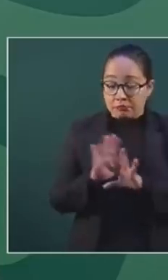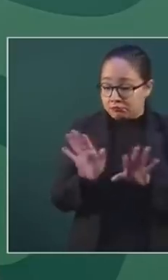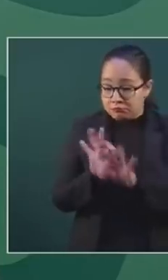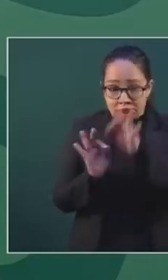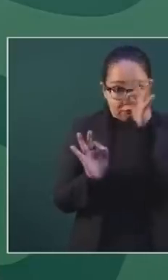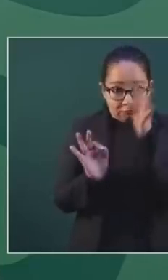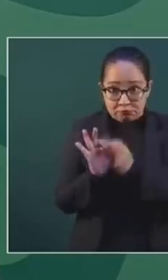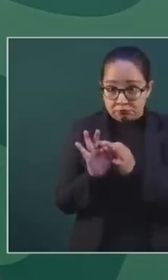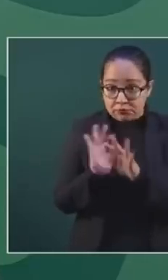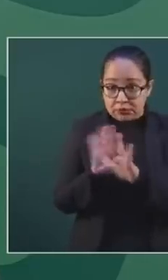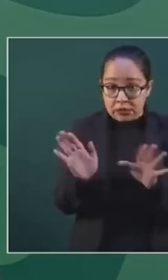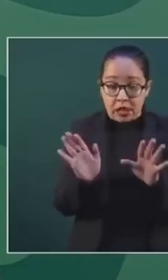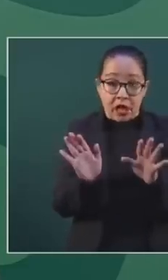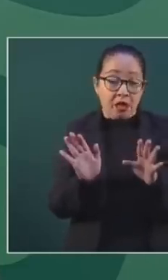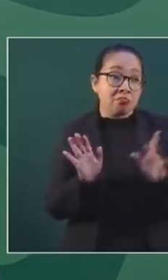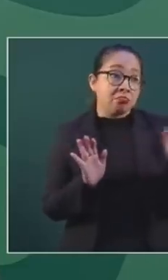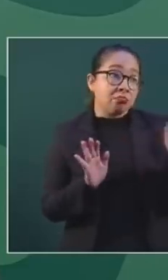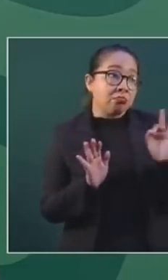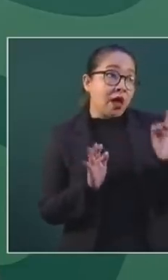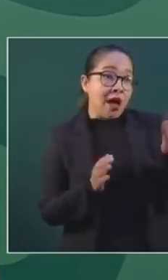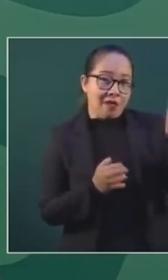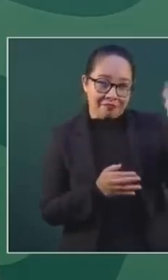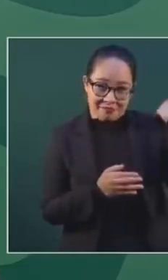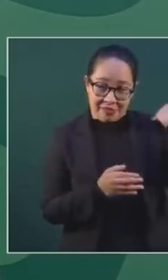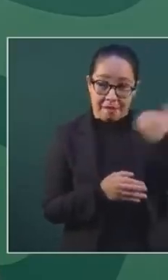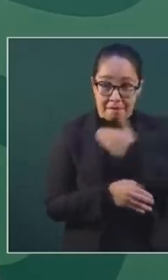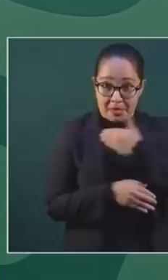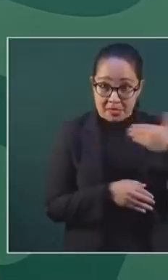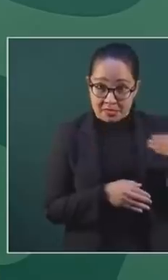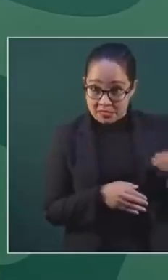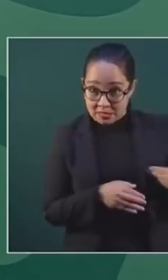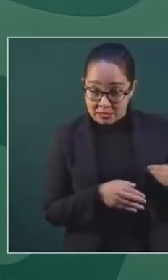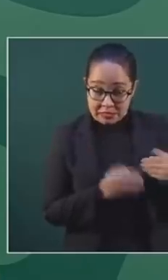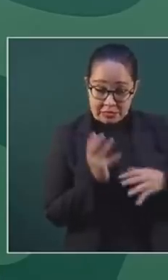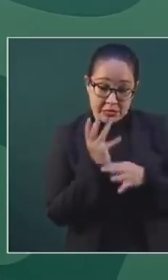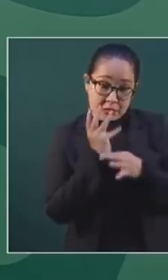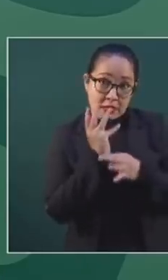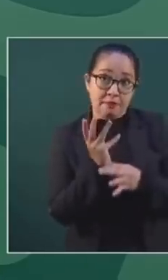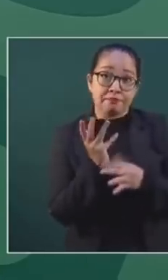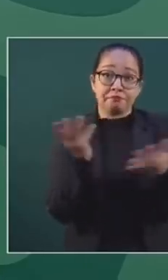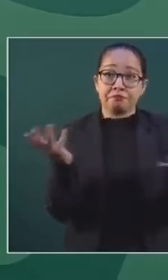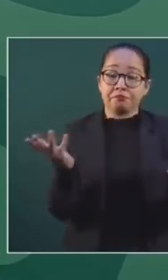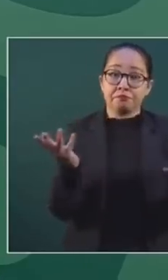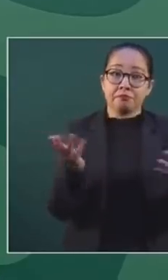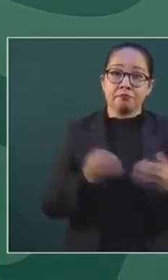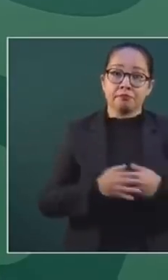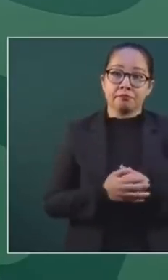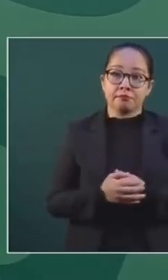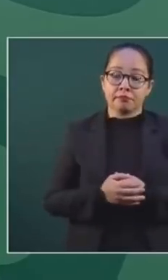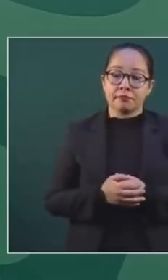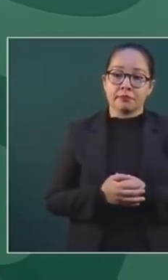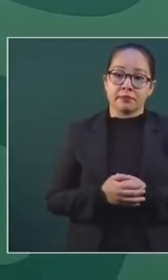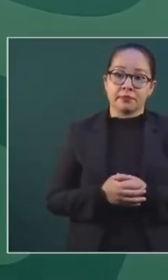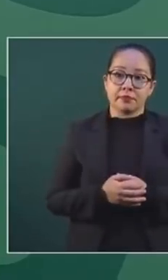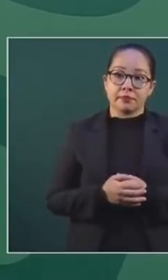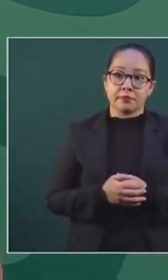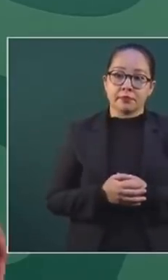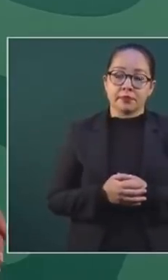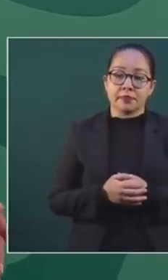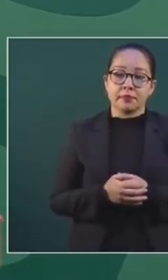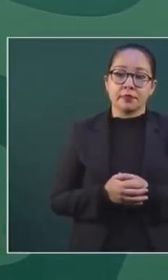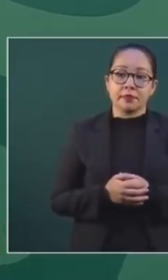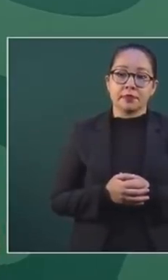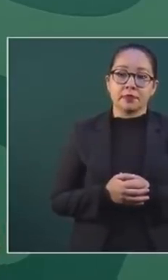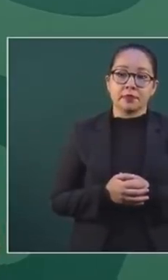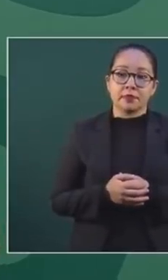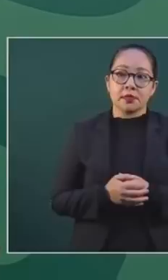el problema? No, pero es mejor hacerlo mediático, es otro truco más del prianato, pero bueno, pues esos trucos se les van cayendo